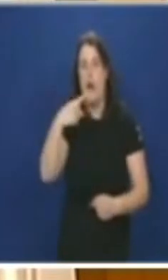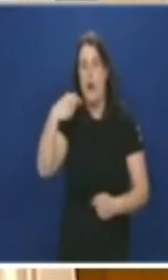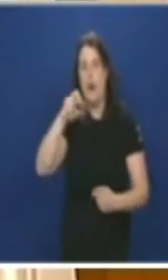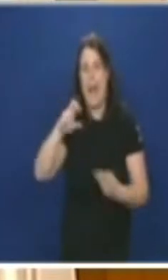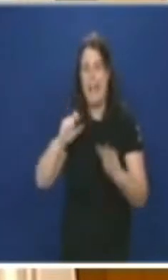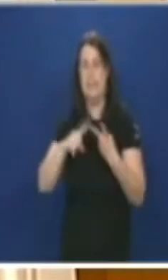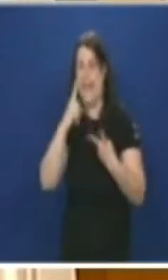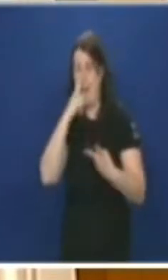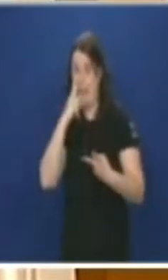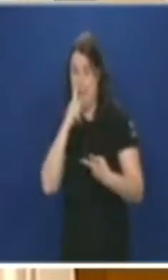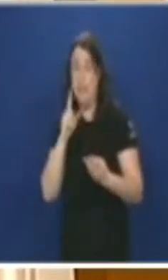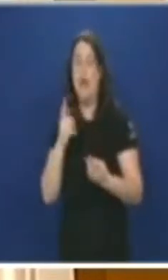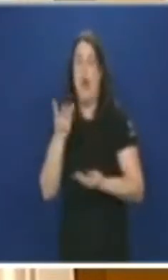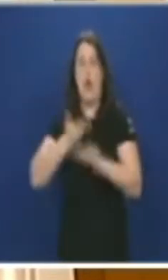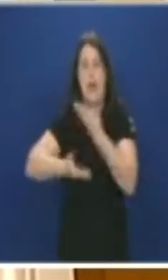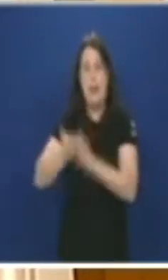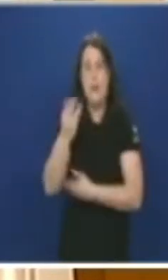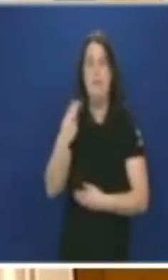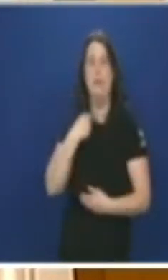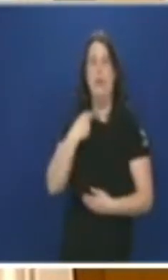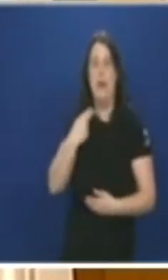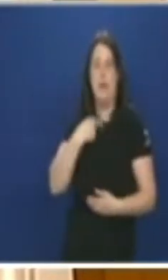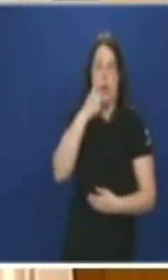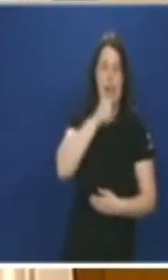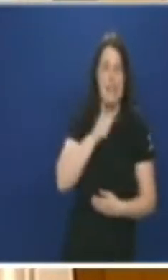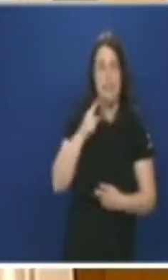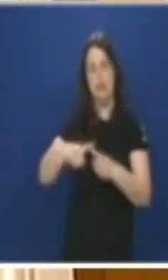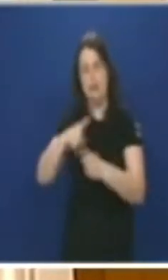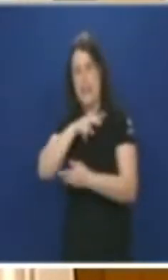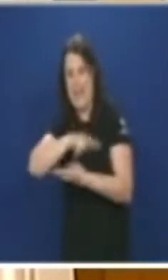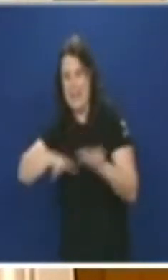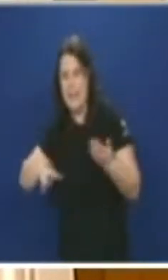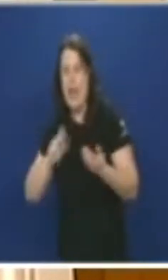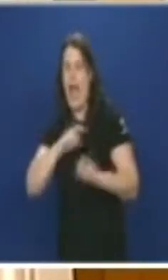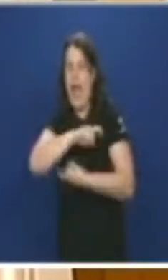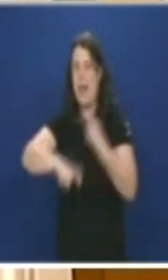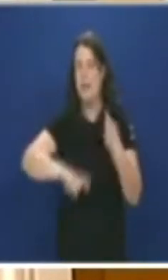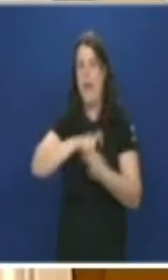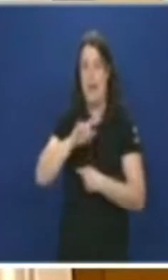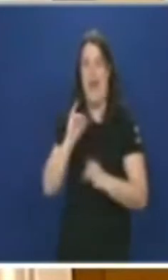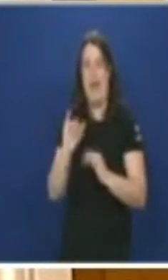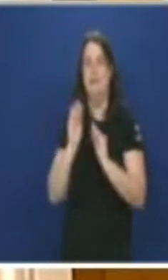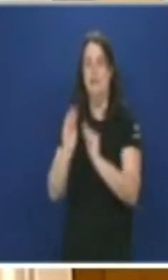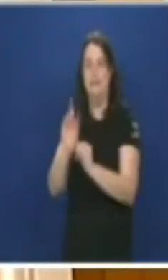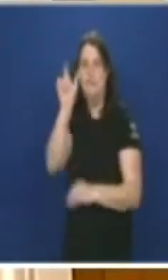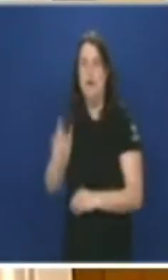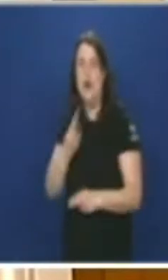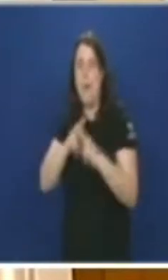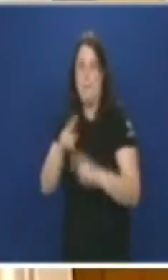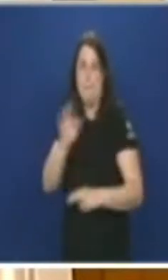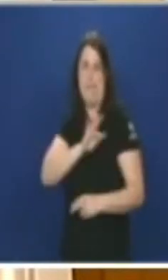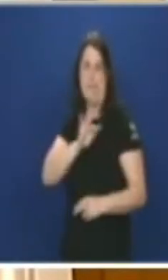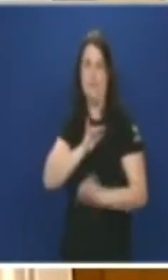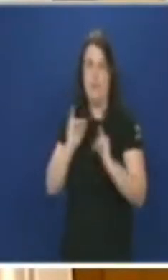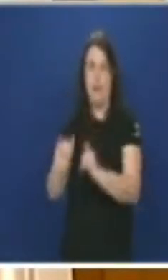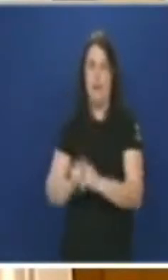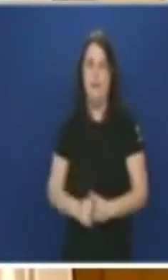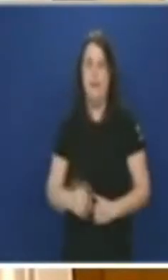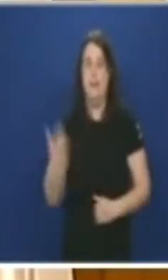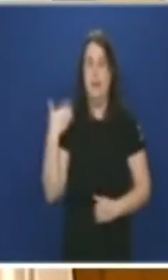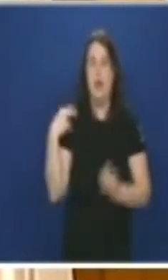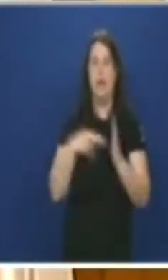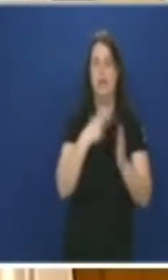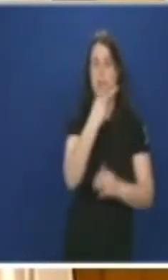coa colaboración da Deputación de Ourense e a Xunta de Galicia, ano tras ano. En o 2020, xunto coas fundacións